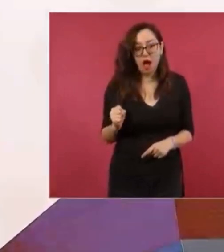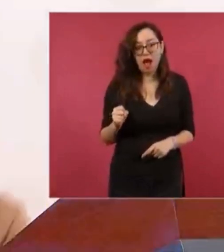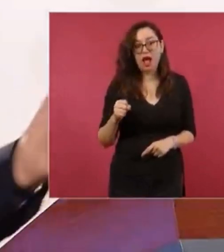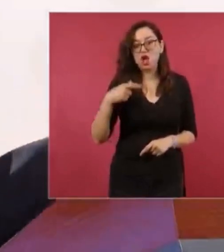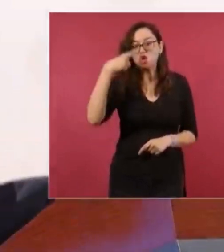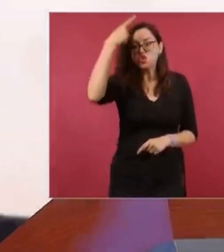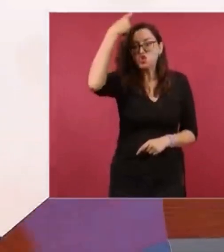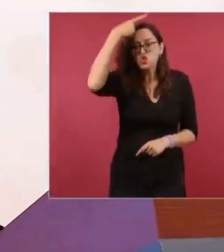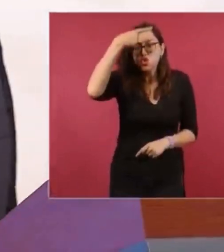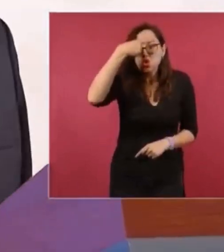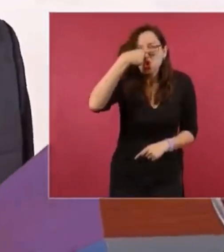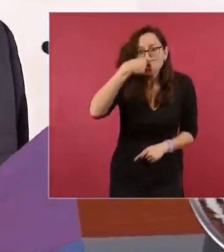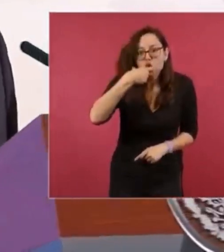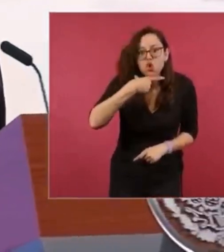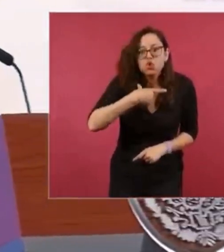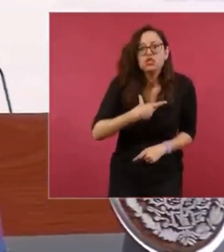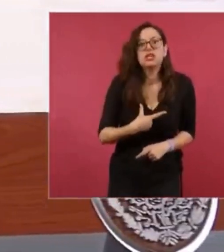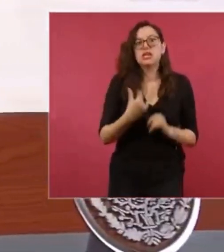¿De dónde están las pruebas?